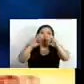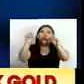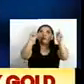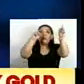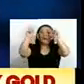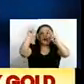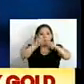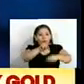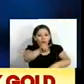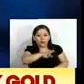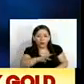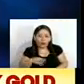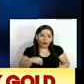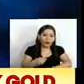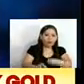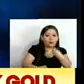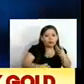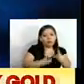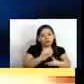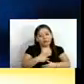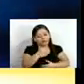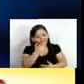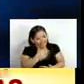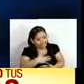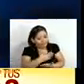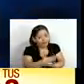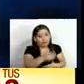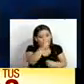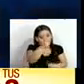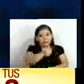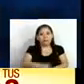sus familiares y muestras de cariño.